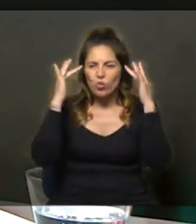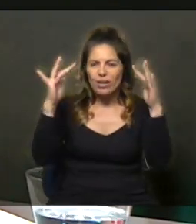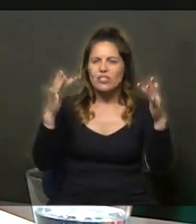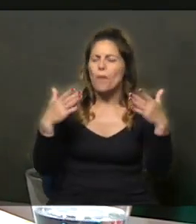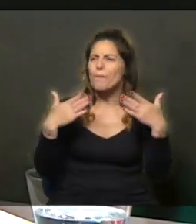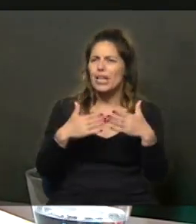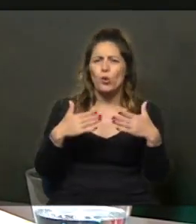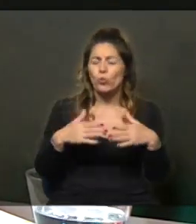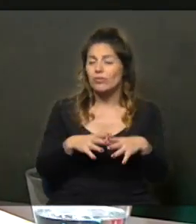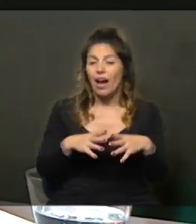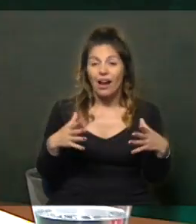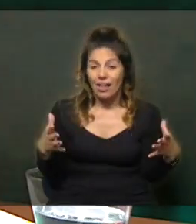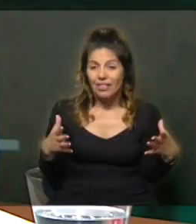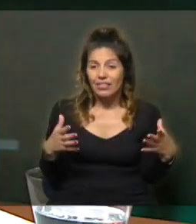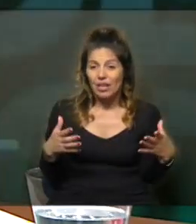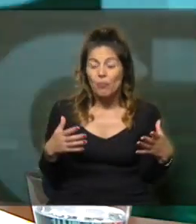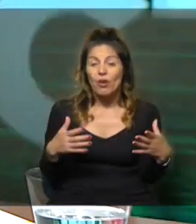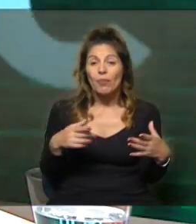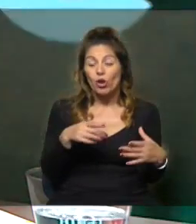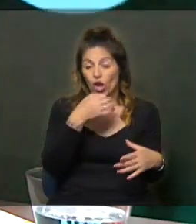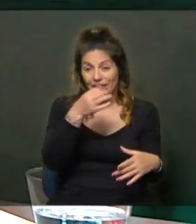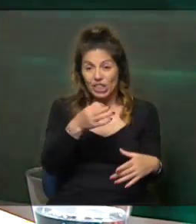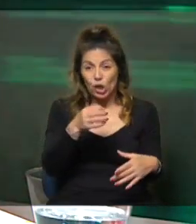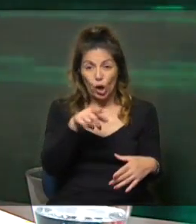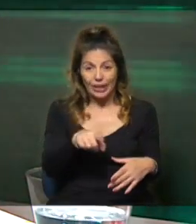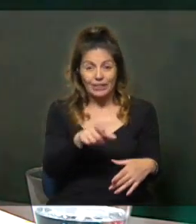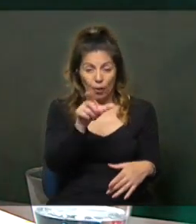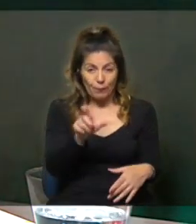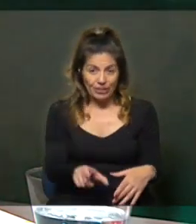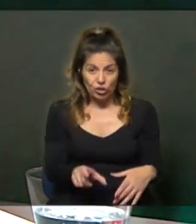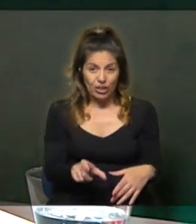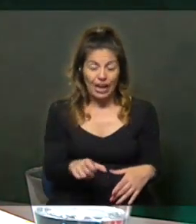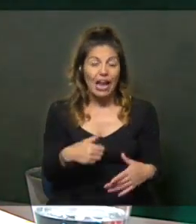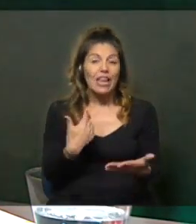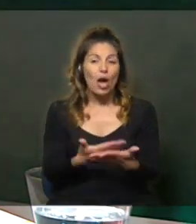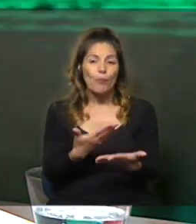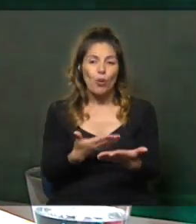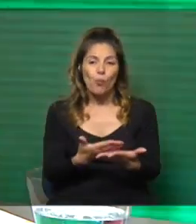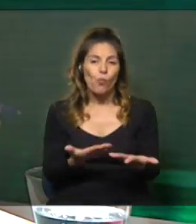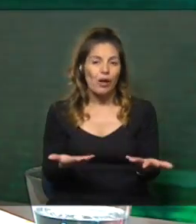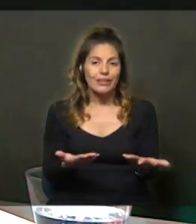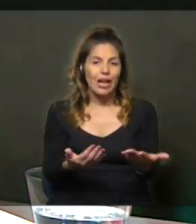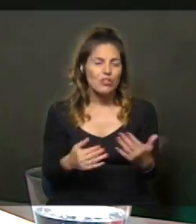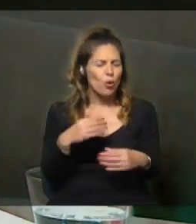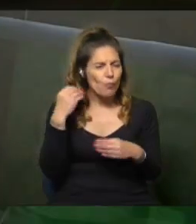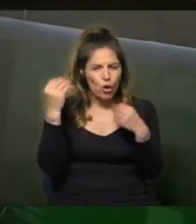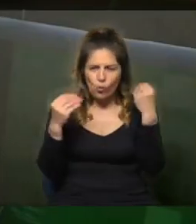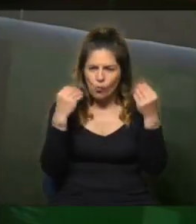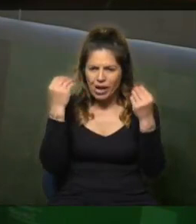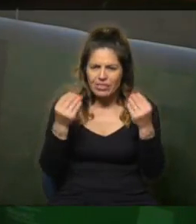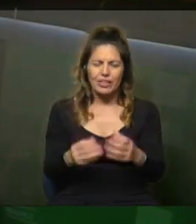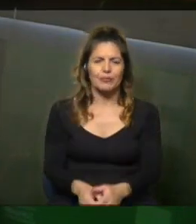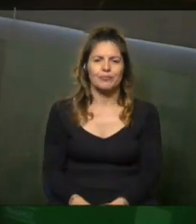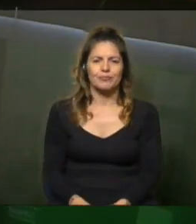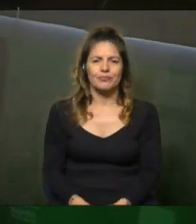enormes porque realmente lo que han sido las manifestaciones de este hombre en lo que refiere a las propuestas que tiene son por demás preocupantes